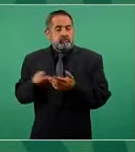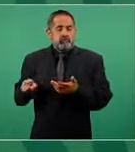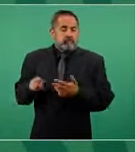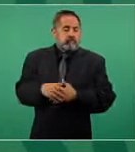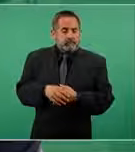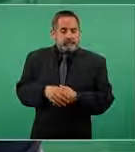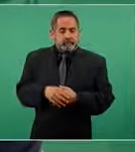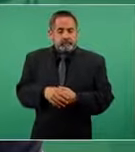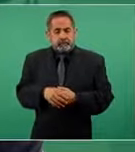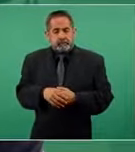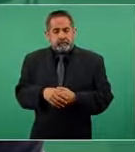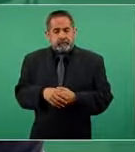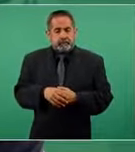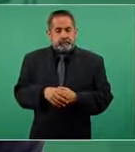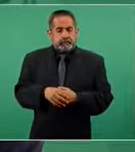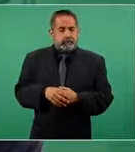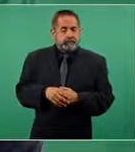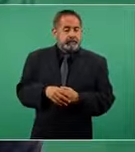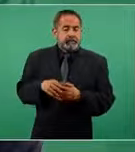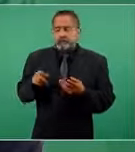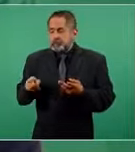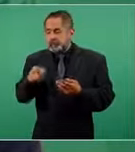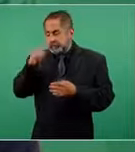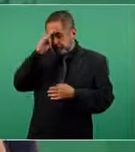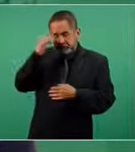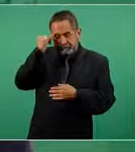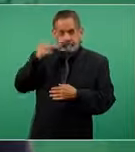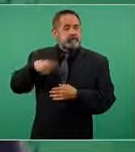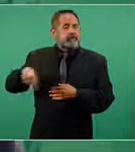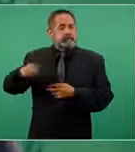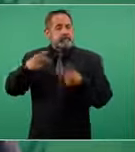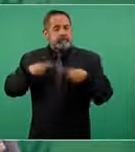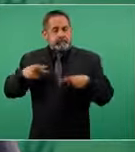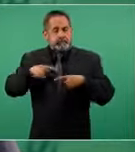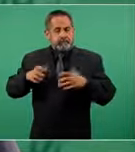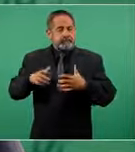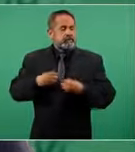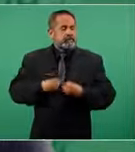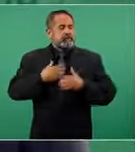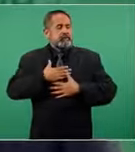crear expectativas, que la gente tenga la esperanza